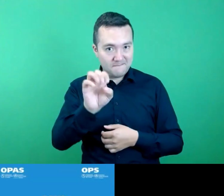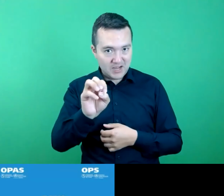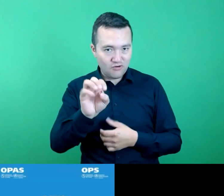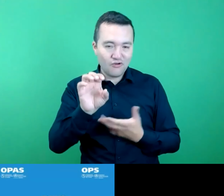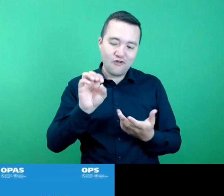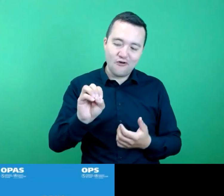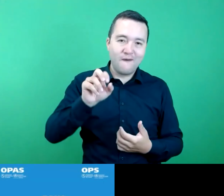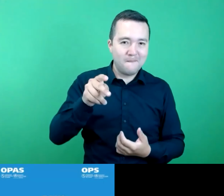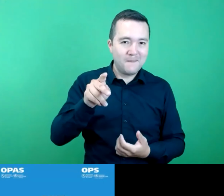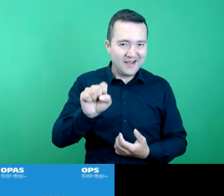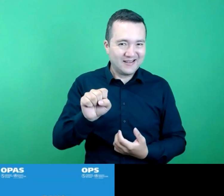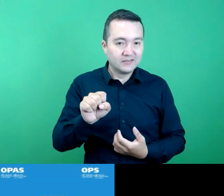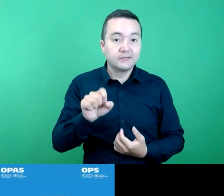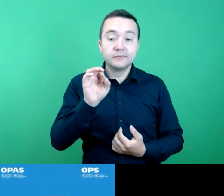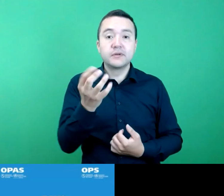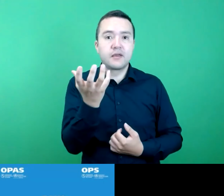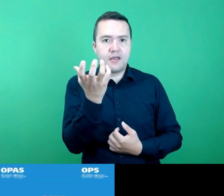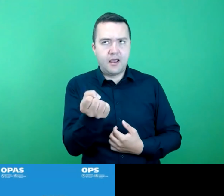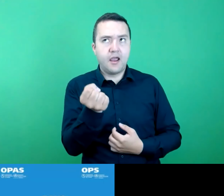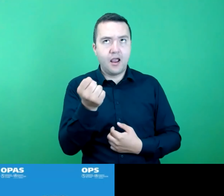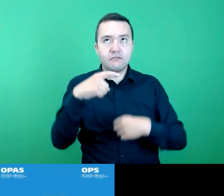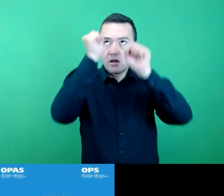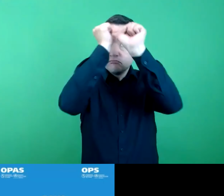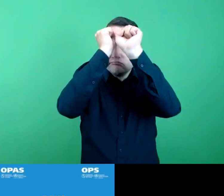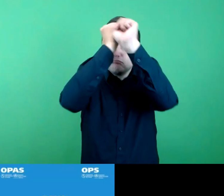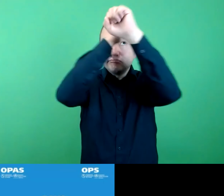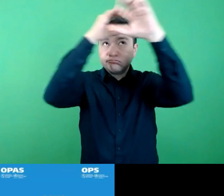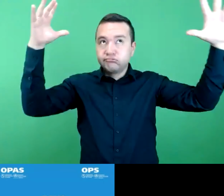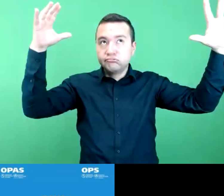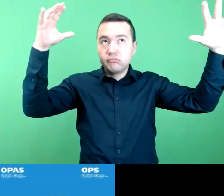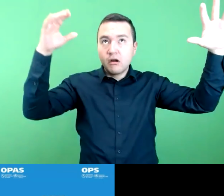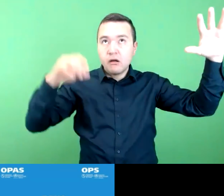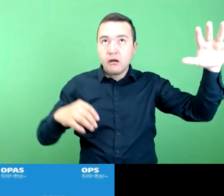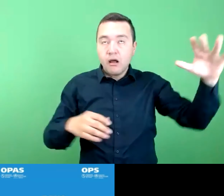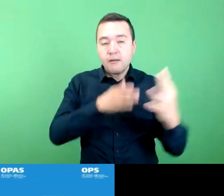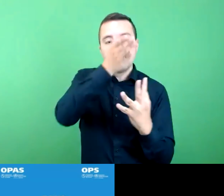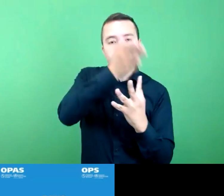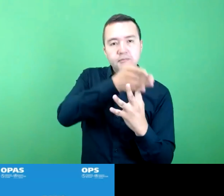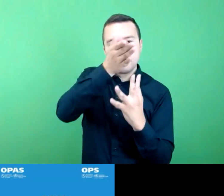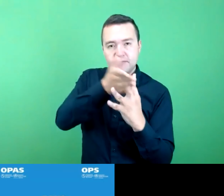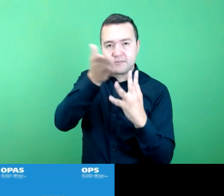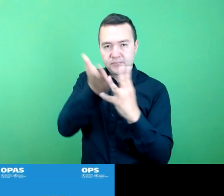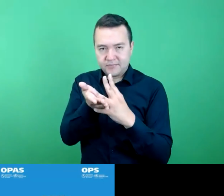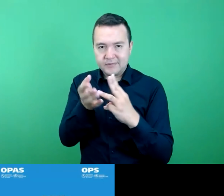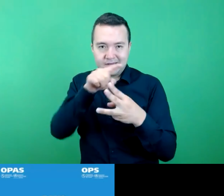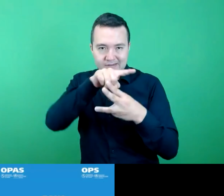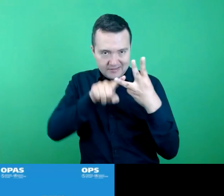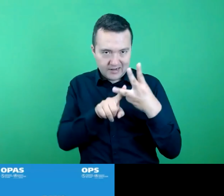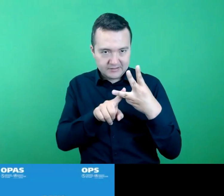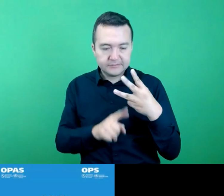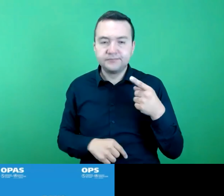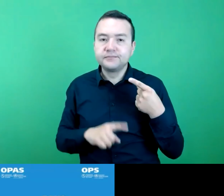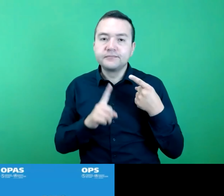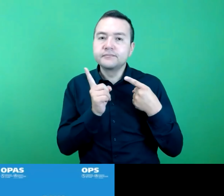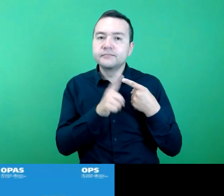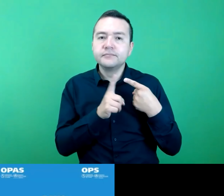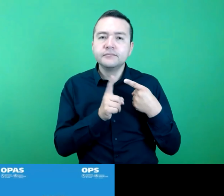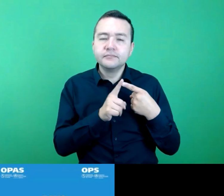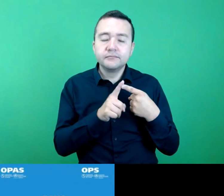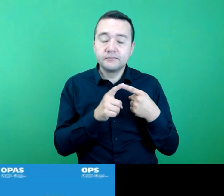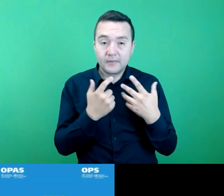en los cuales el paciente tiene una centralidad que debemos destacar. En primer lugar, uno de los tres